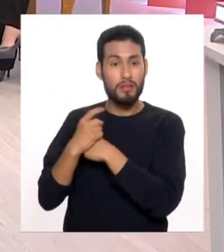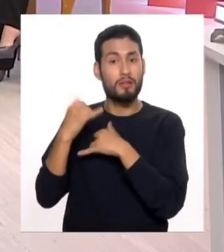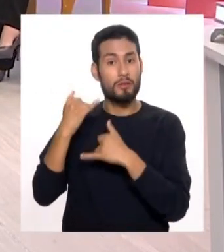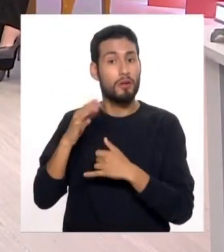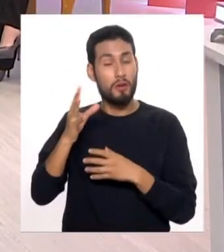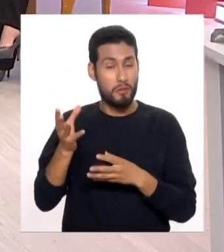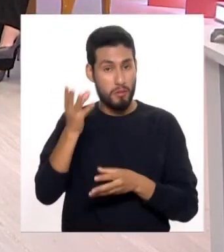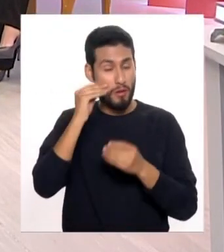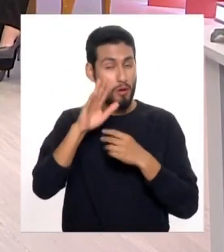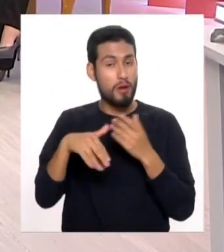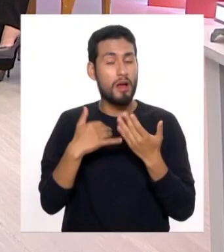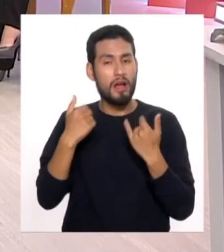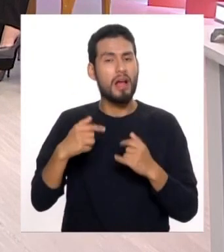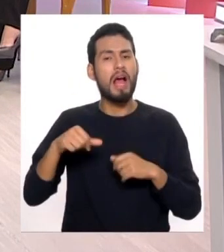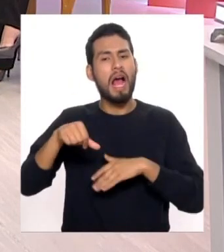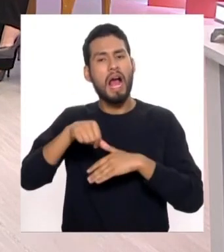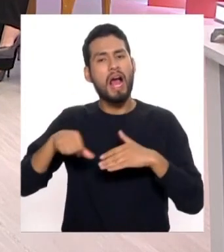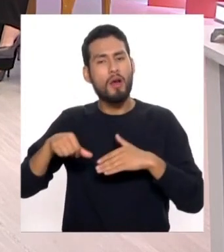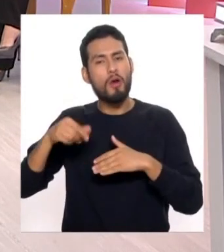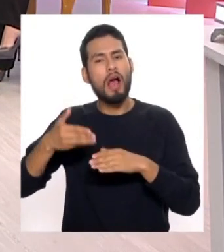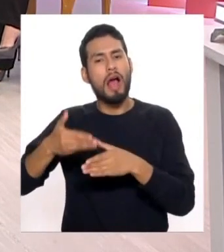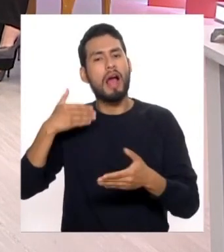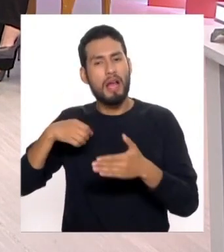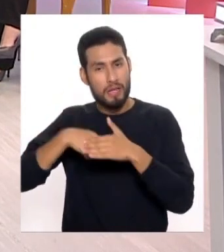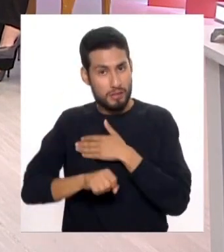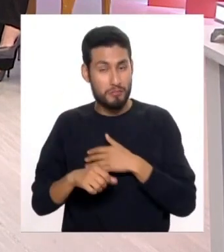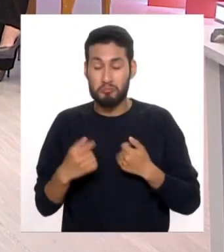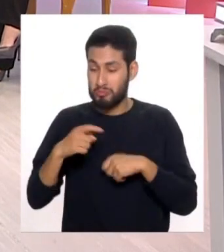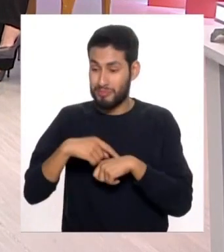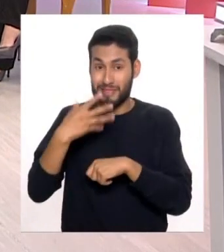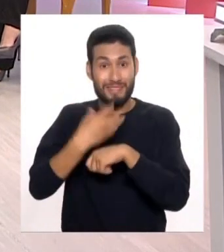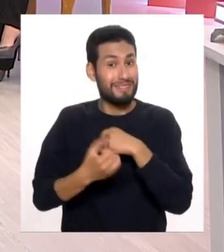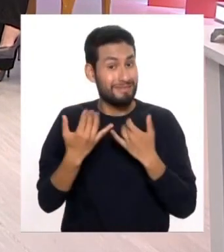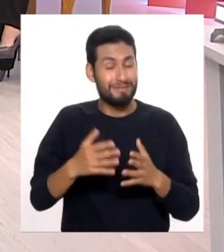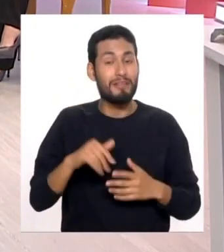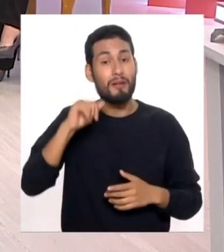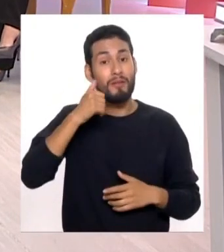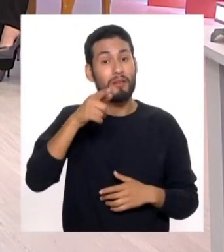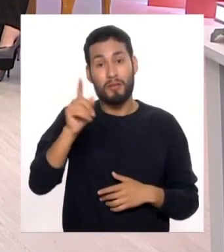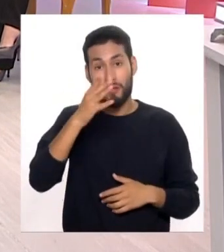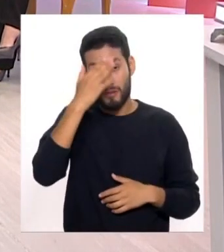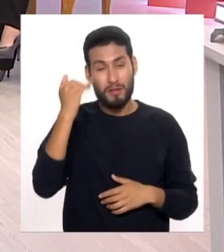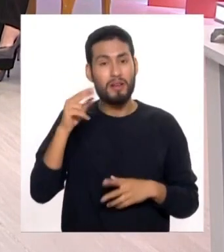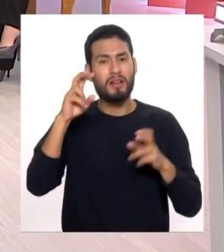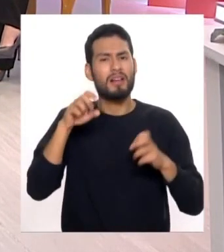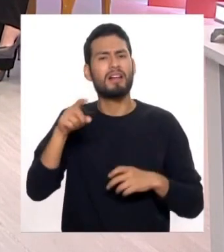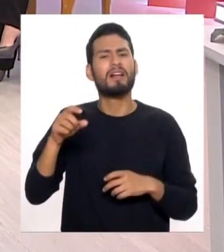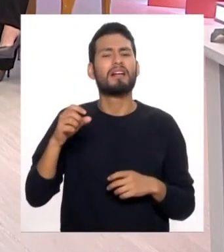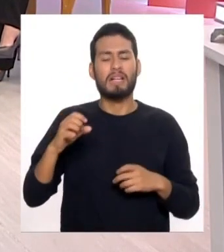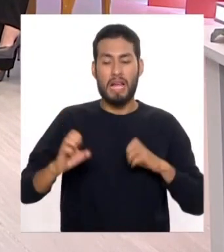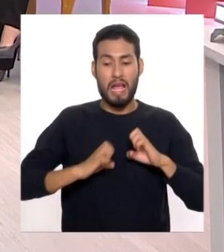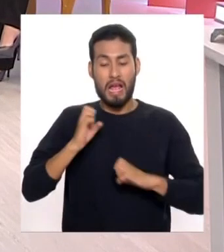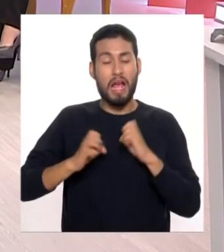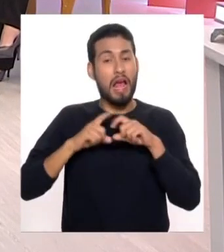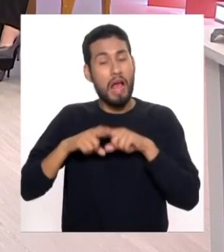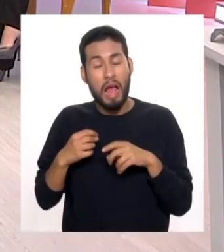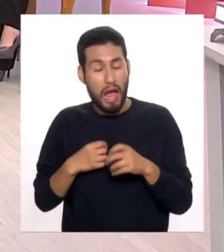día de la cirugía prenacimiento. No hay tiempo para más. Mañana no se olviden, síndrome de dependencia emocional.